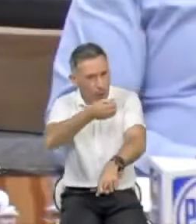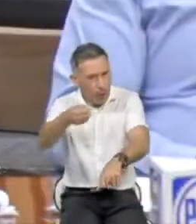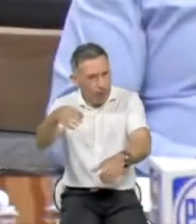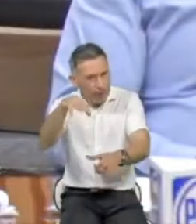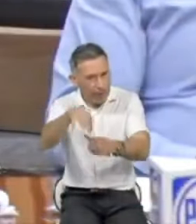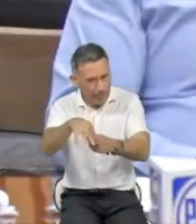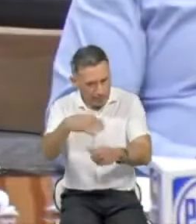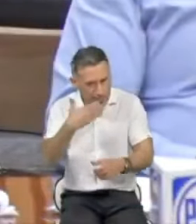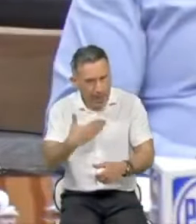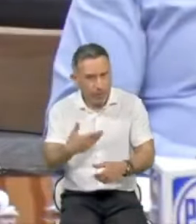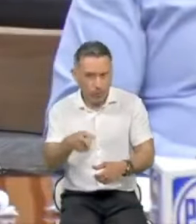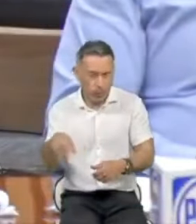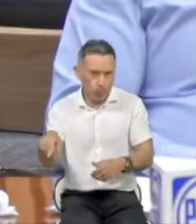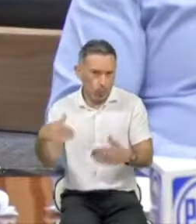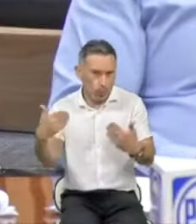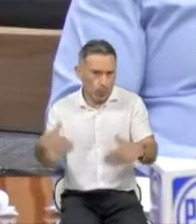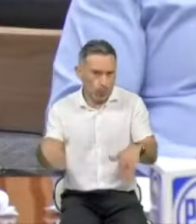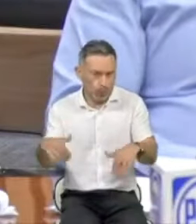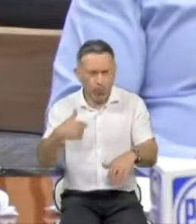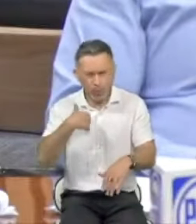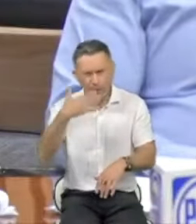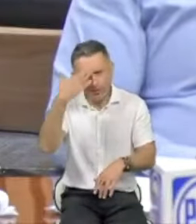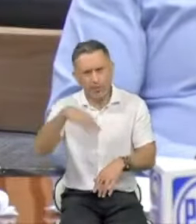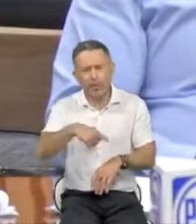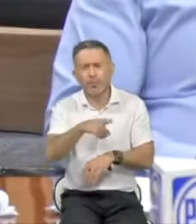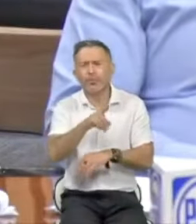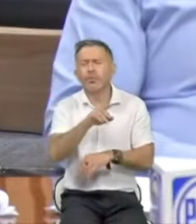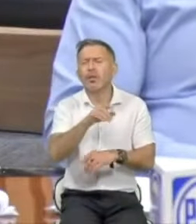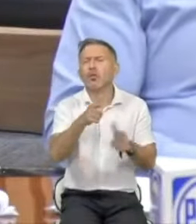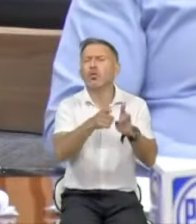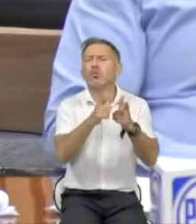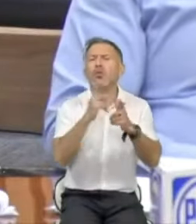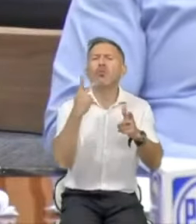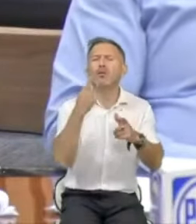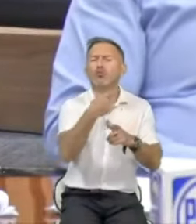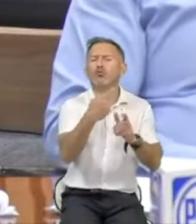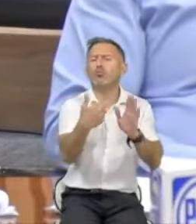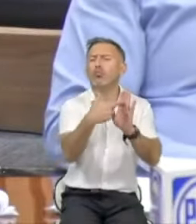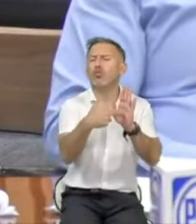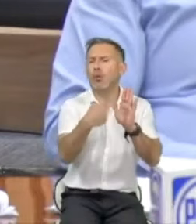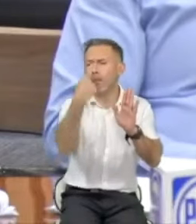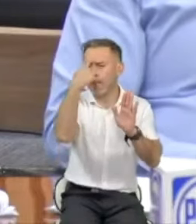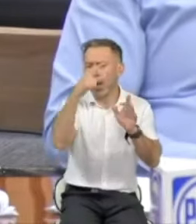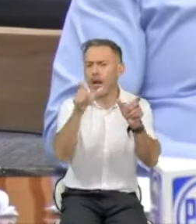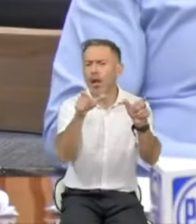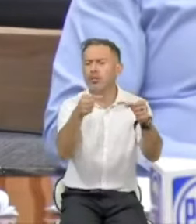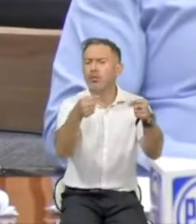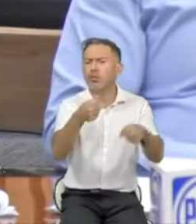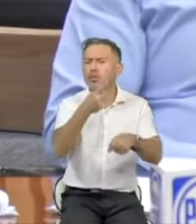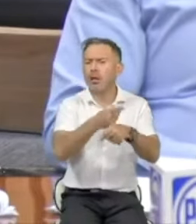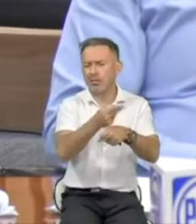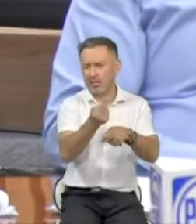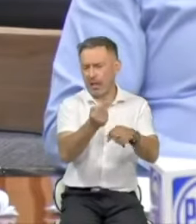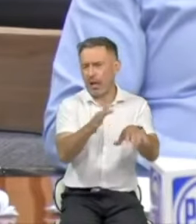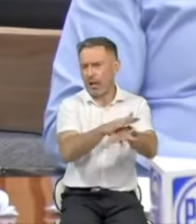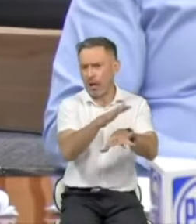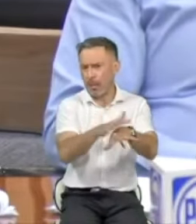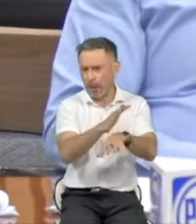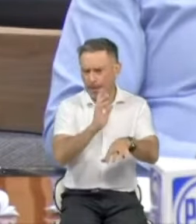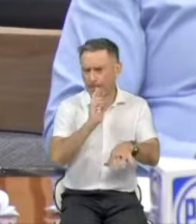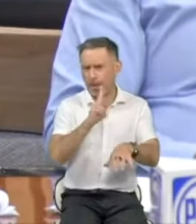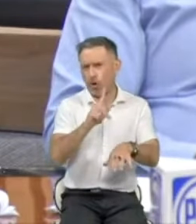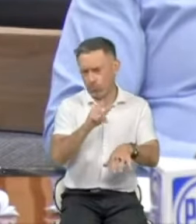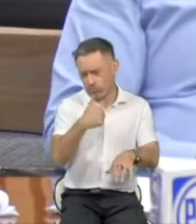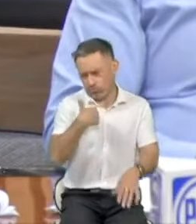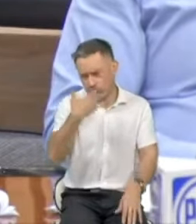yo reconozco que los partidos políticos tienen que mejorar sus protocolos de seguridad le aseguro que en muchos de estos casos